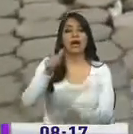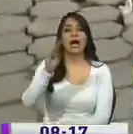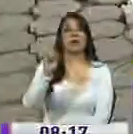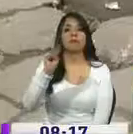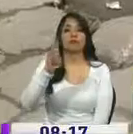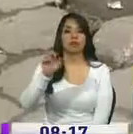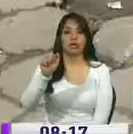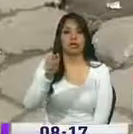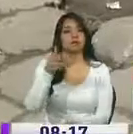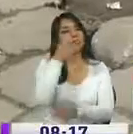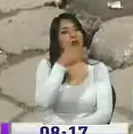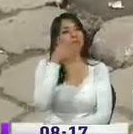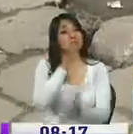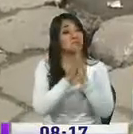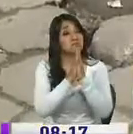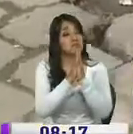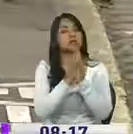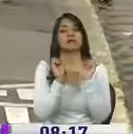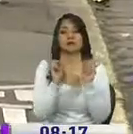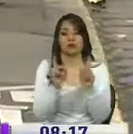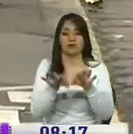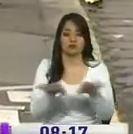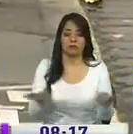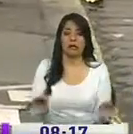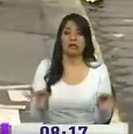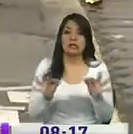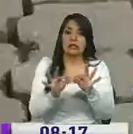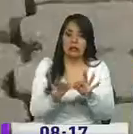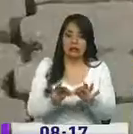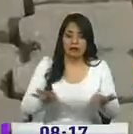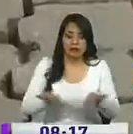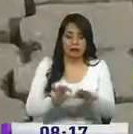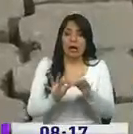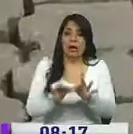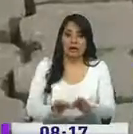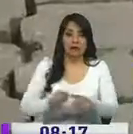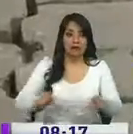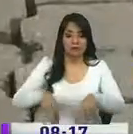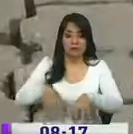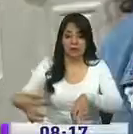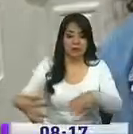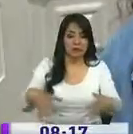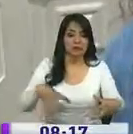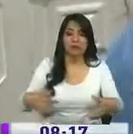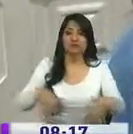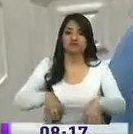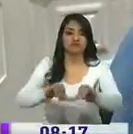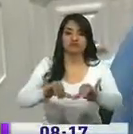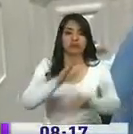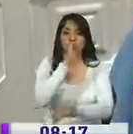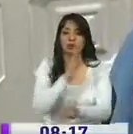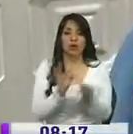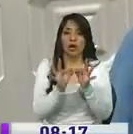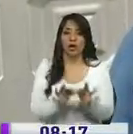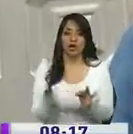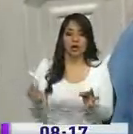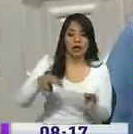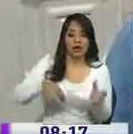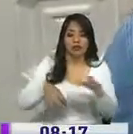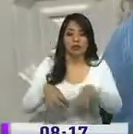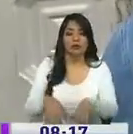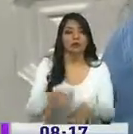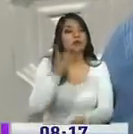peticiones la tubería fue reparada sin embargo los adoquines no se volvieron a colocar o nunca vinieron a arreglar los adoquines se ha